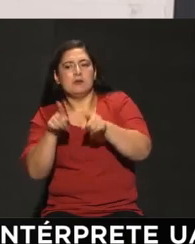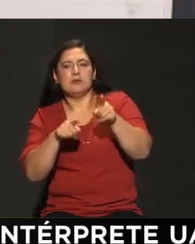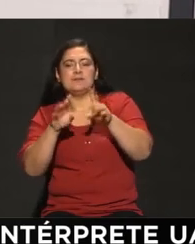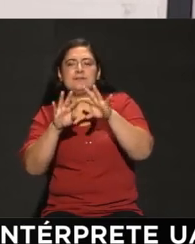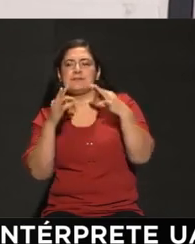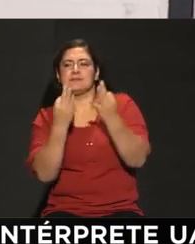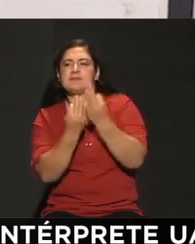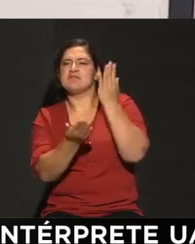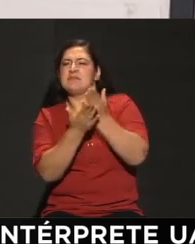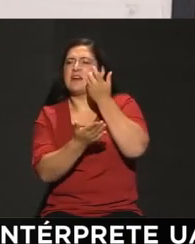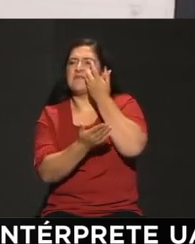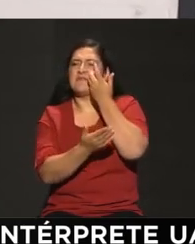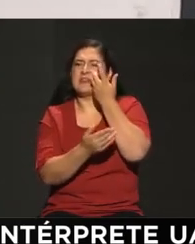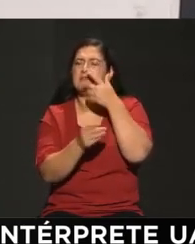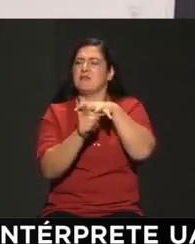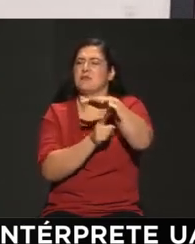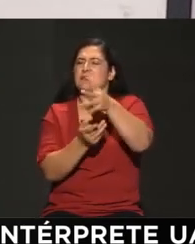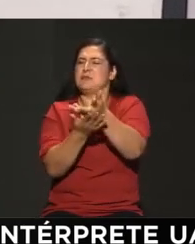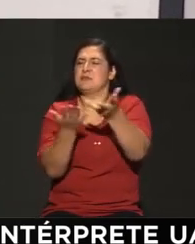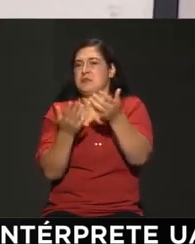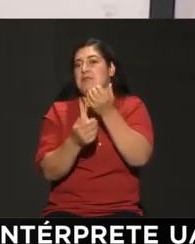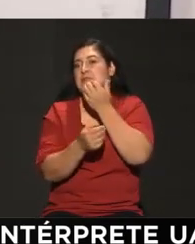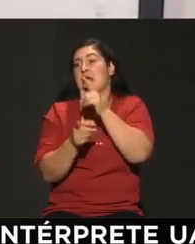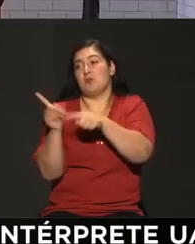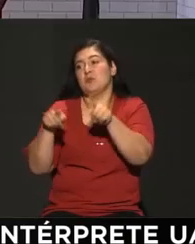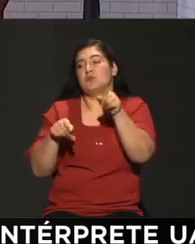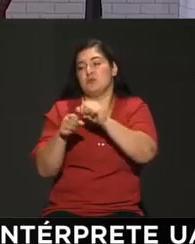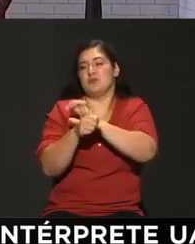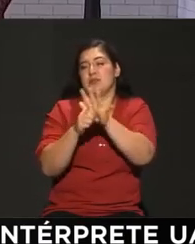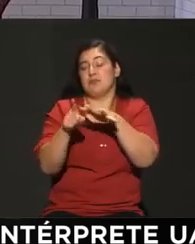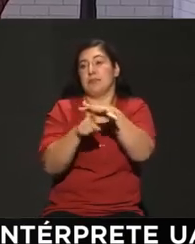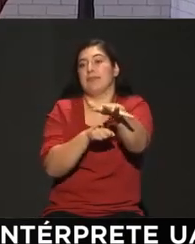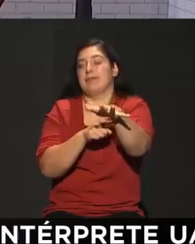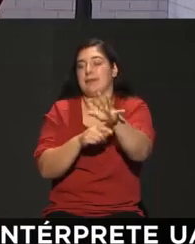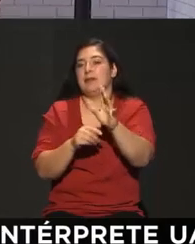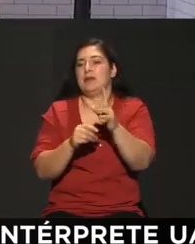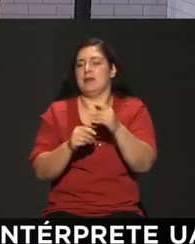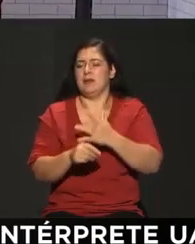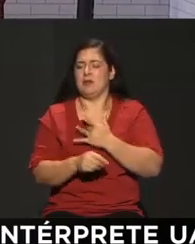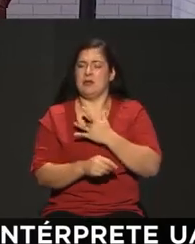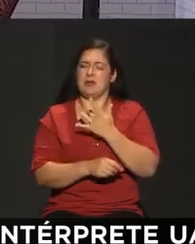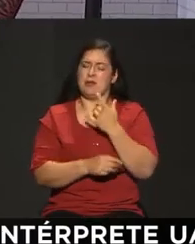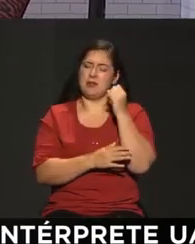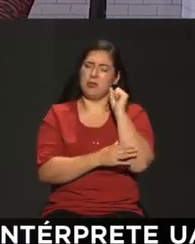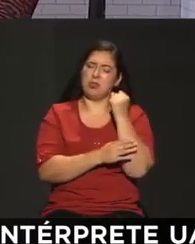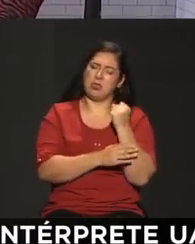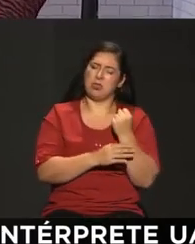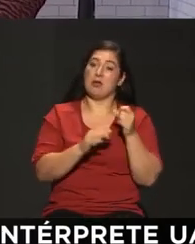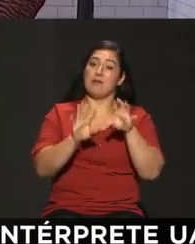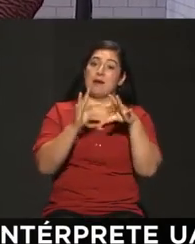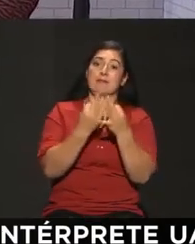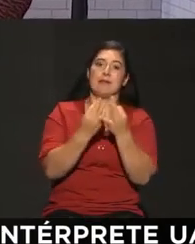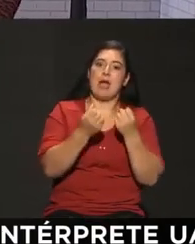han enfermado y contagiado de muchas cosas, entre esas sabemos el coronavirus. Sí. Entonces el estado de ánimo y el apoyo de la familia